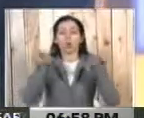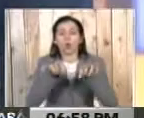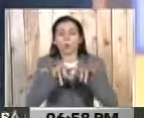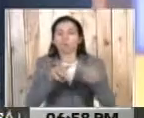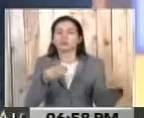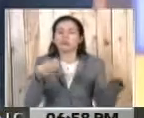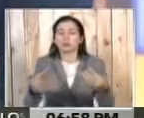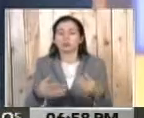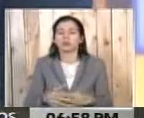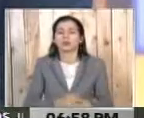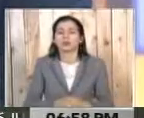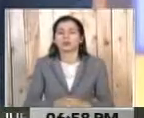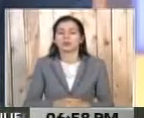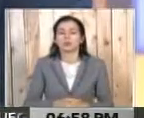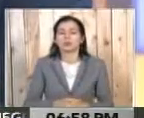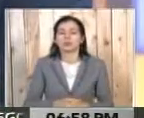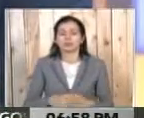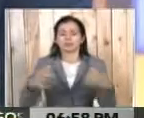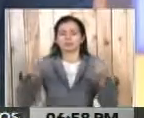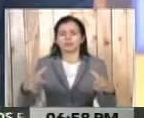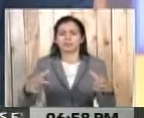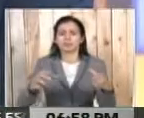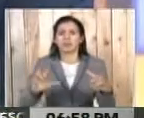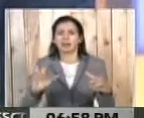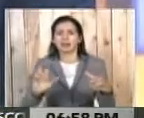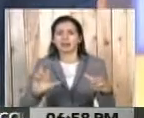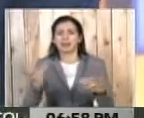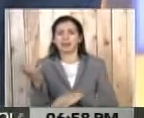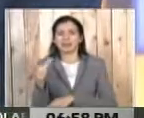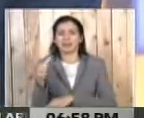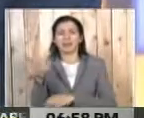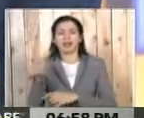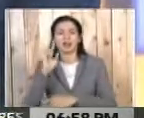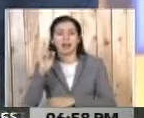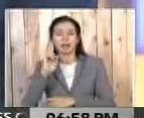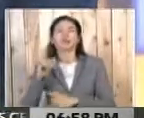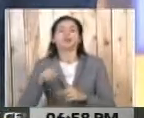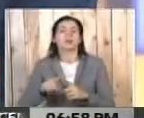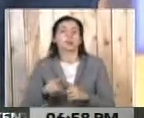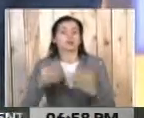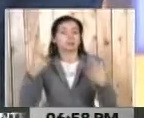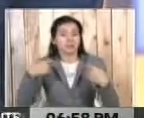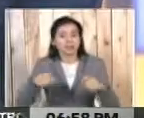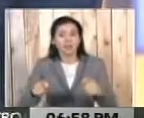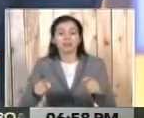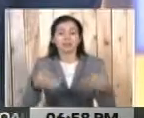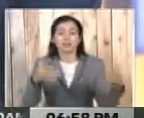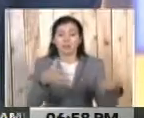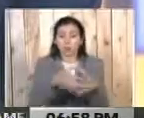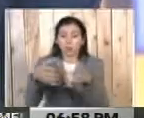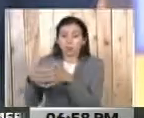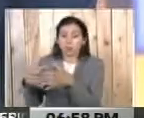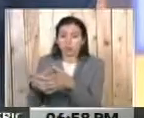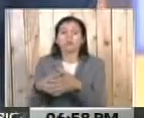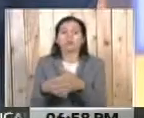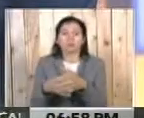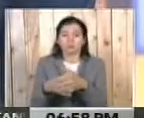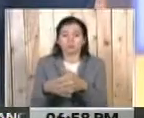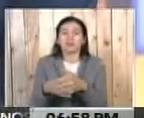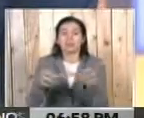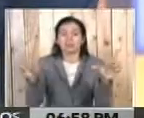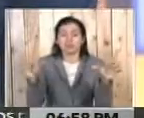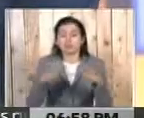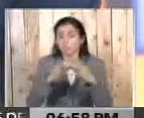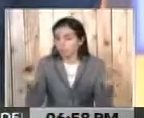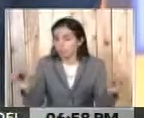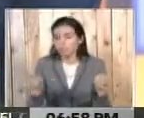algunos transmisores, y por supuesto todo el tema legal de regularizar para que de verdad nuestros medios tengan sus instrumentos jurídicos y tengan la calidad y